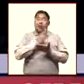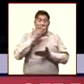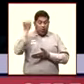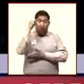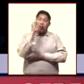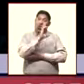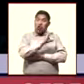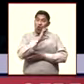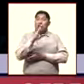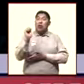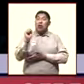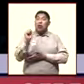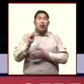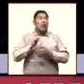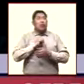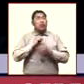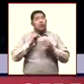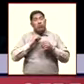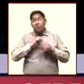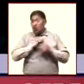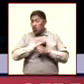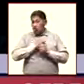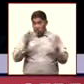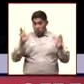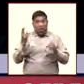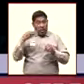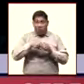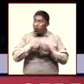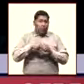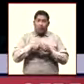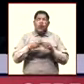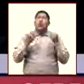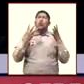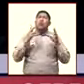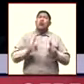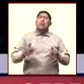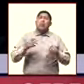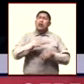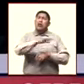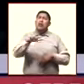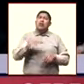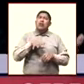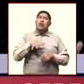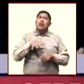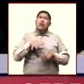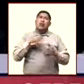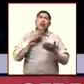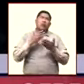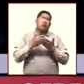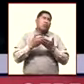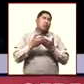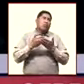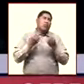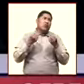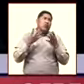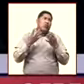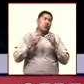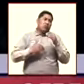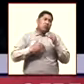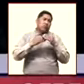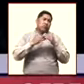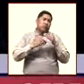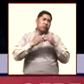Simón. Pero Álvaro, no todos la logran. ¿Cuántas personas pueden ingresar al año a la universidad? Bueno, el cupo de la Universidad Mayor de San